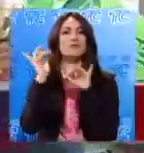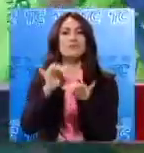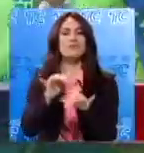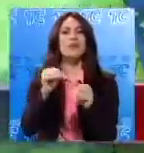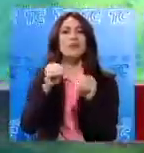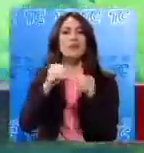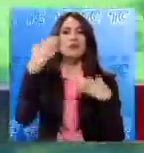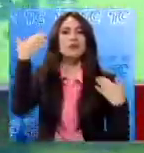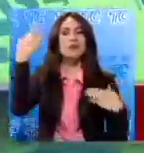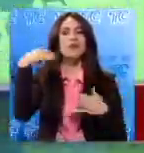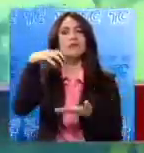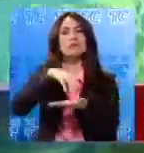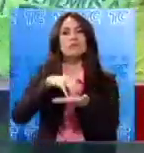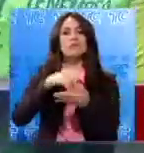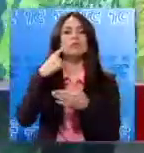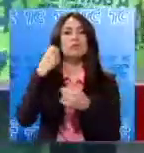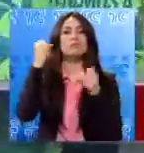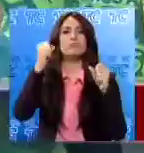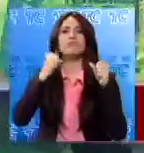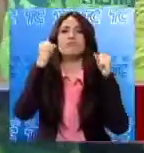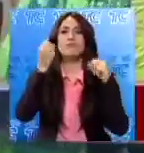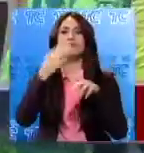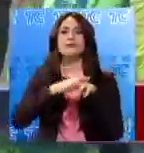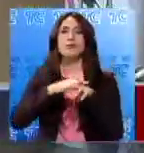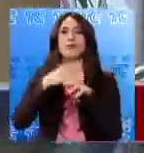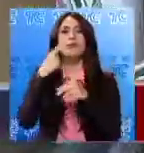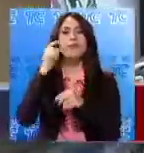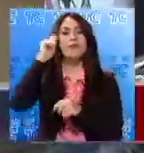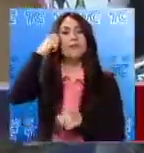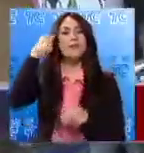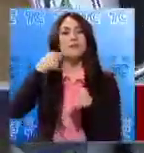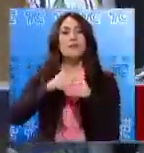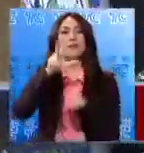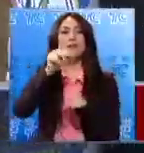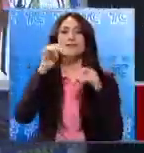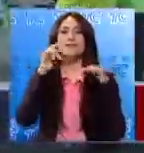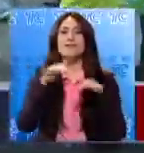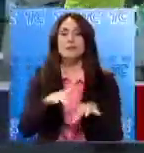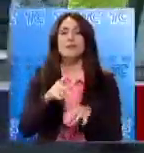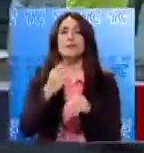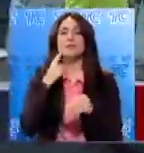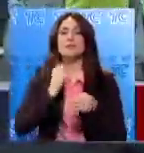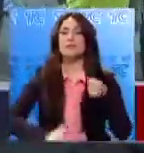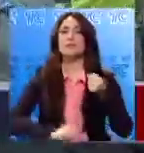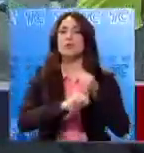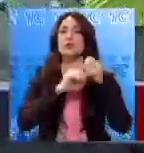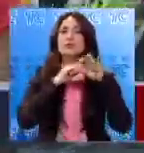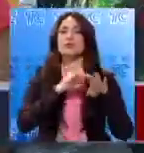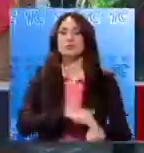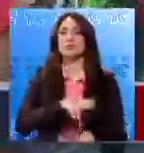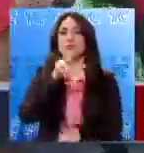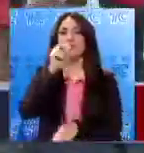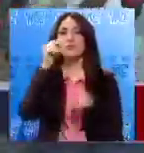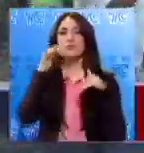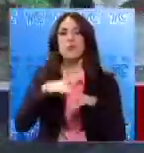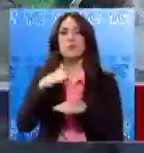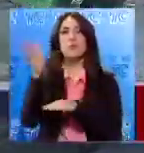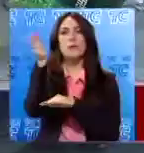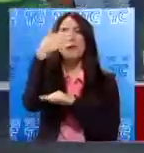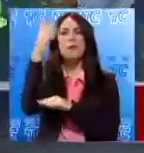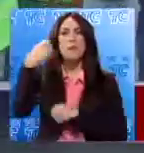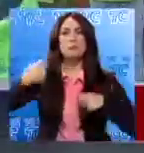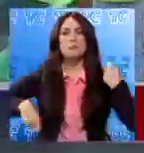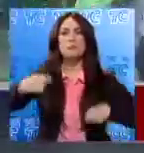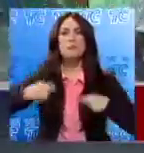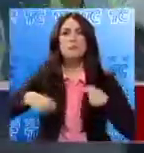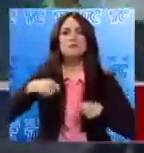sede política, rechazaron el intento de golpe de Estado contra el presidente de la República, Rafael Correa, portando pancartas, banderas y tambores.